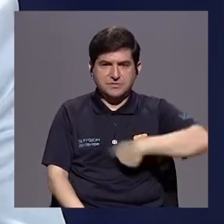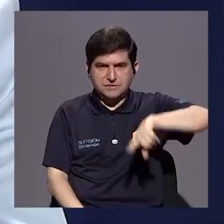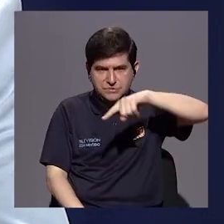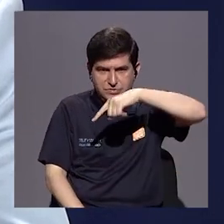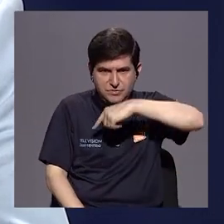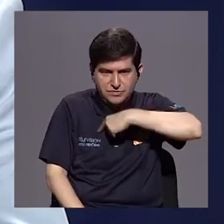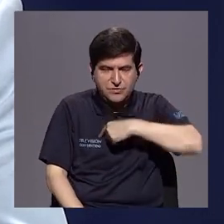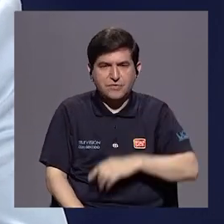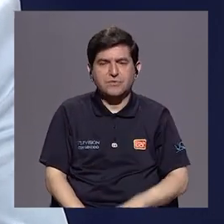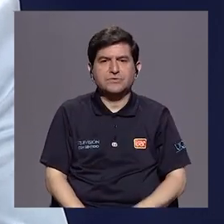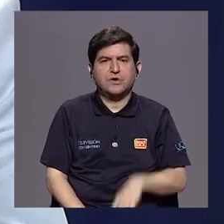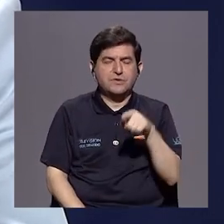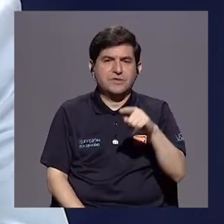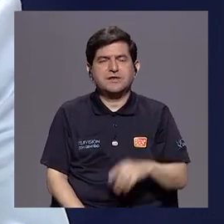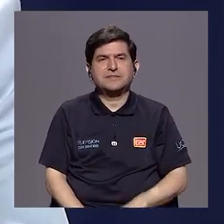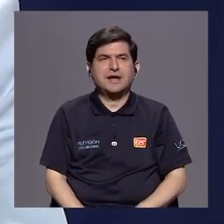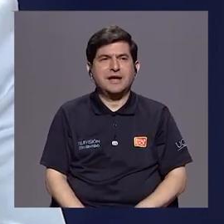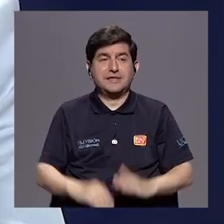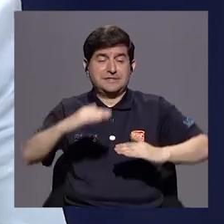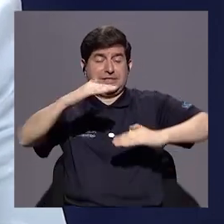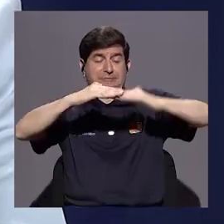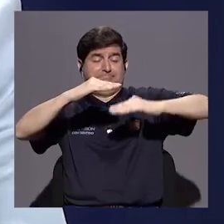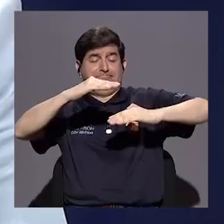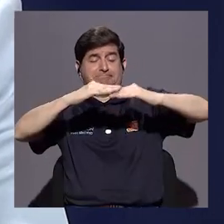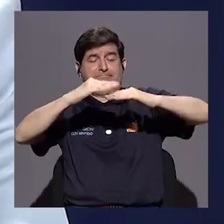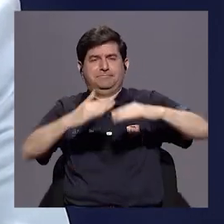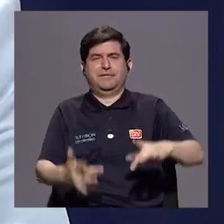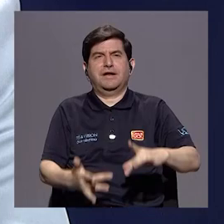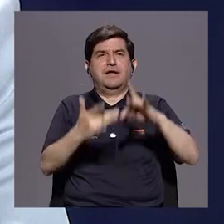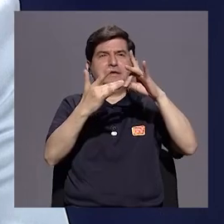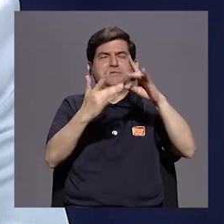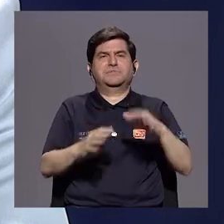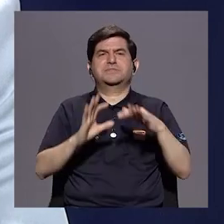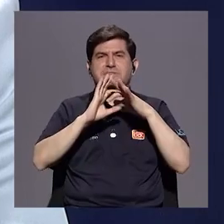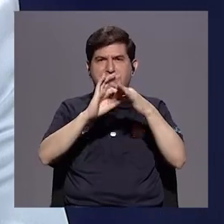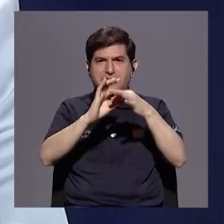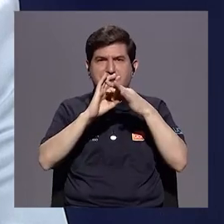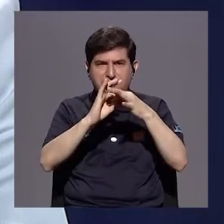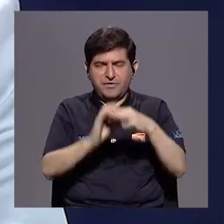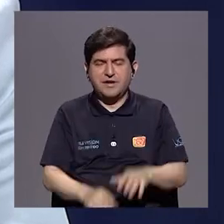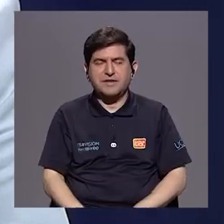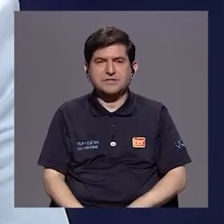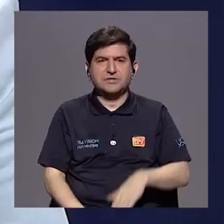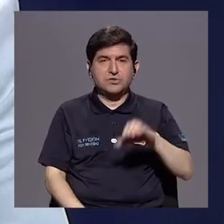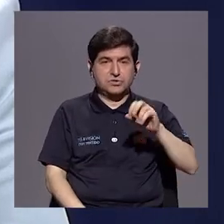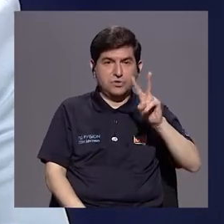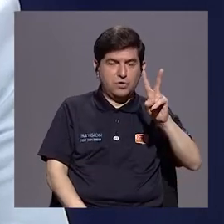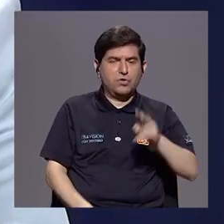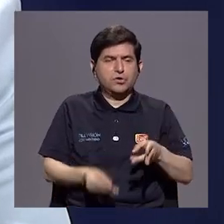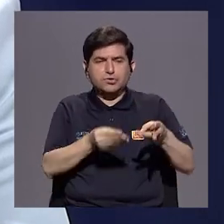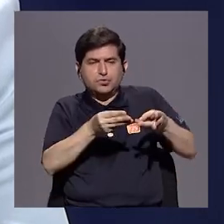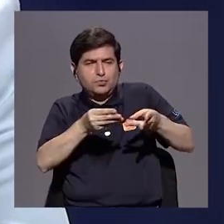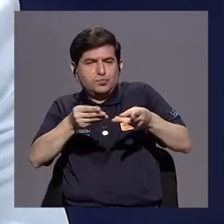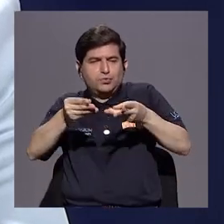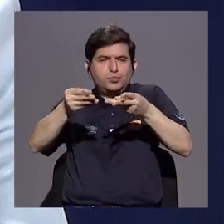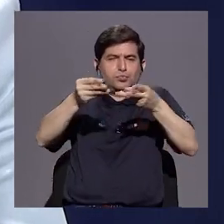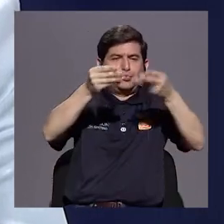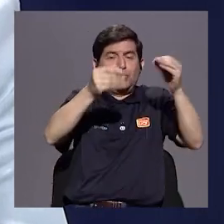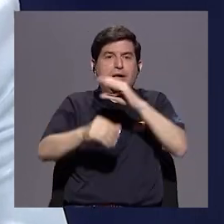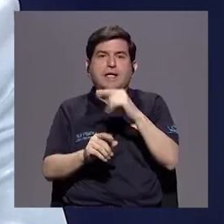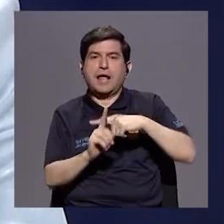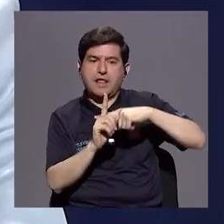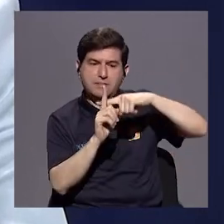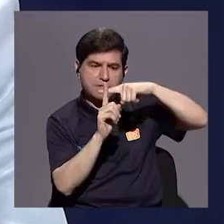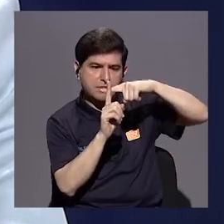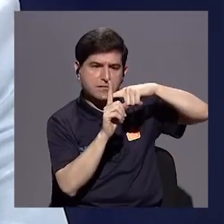a ese máximo ahora sobre todo porque hay una relación entre el carbono que se emite y la temperatura